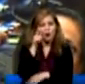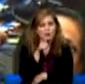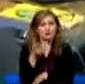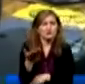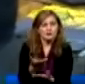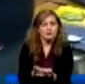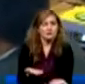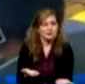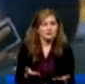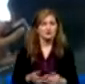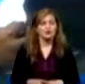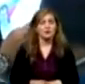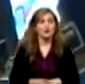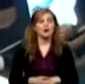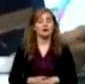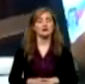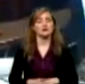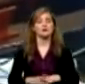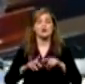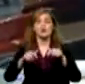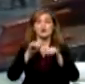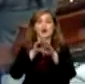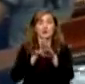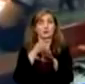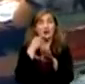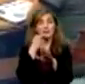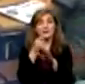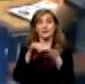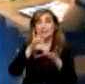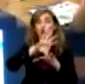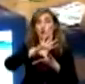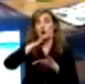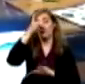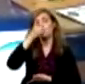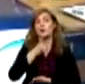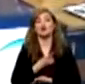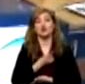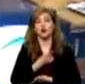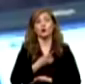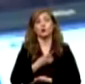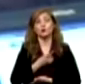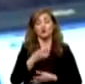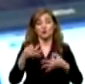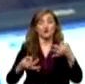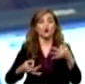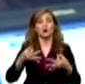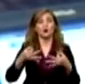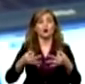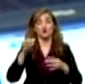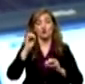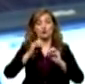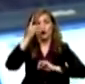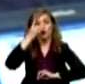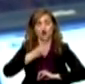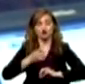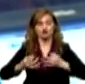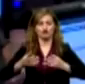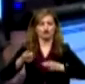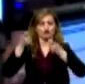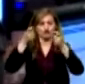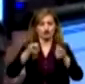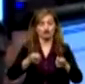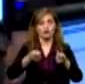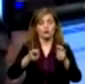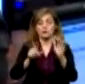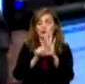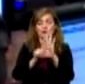Fiscalización. Por su lado, los morenistas sostuvieron que la Asamblea debe pronunciarse una vez que la justicia entregue un dictamen y aseguraron que